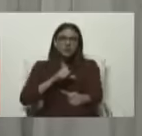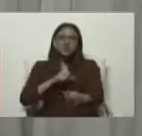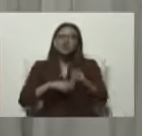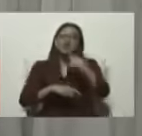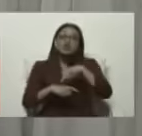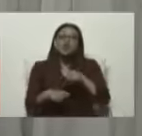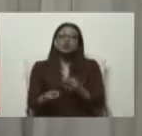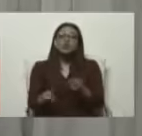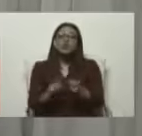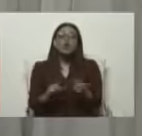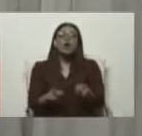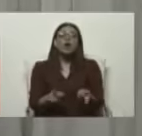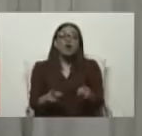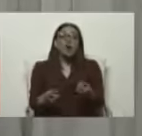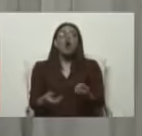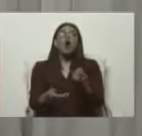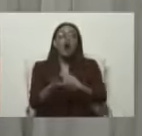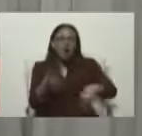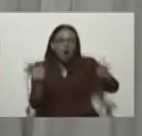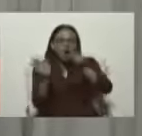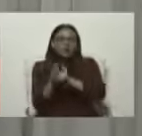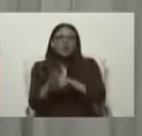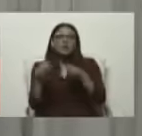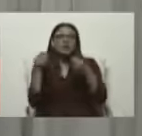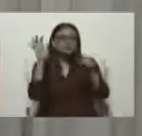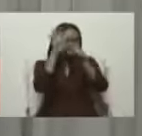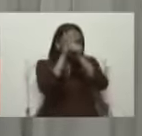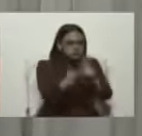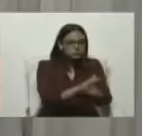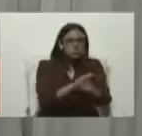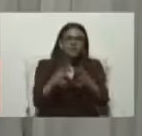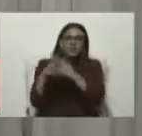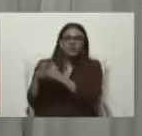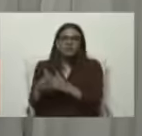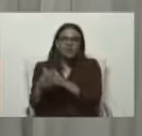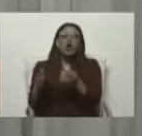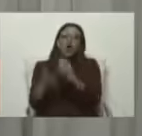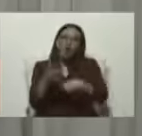poner bajo el yugo de los gringos,